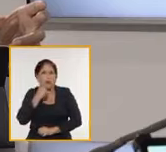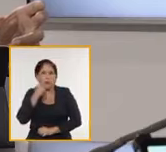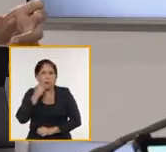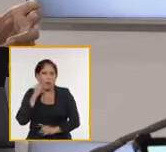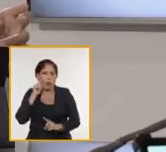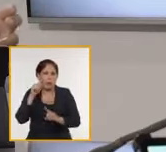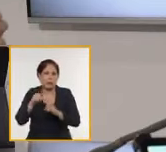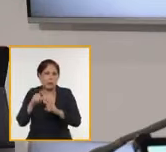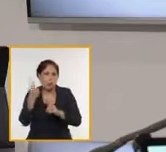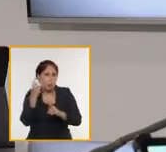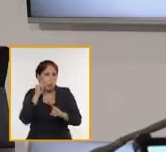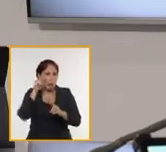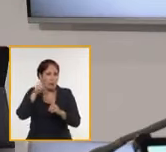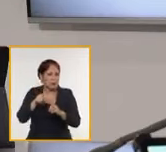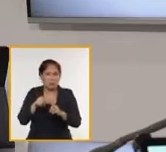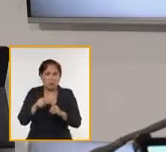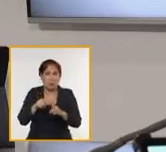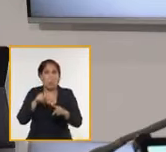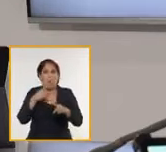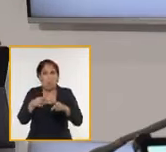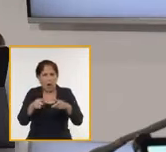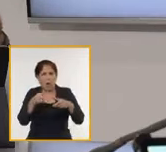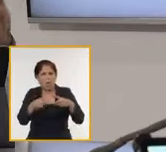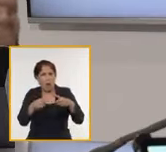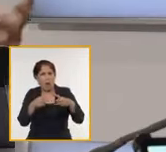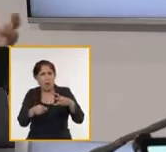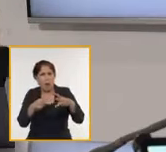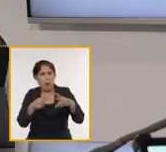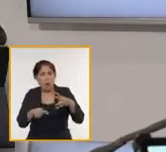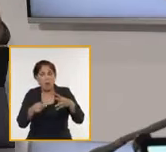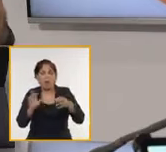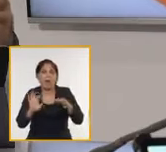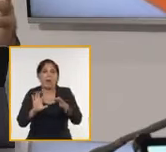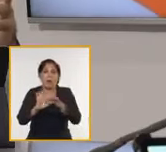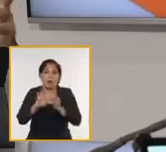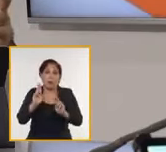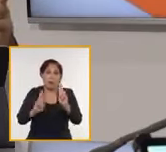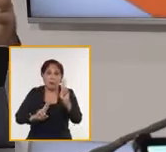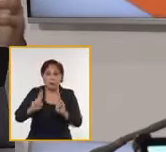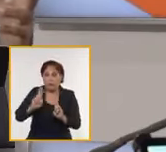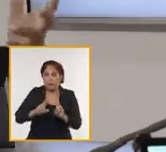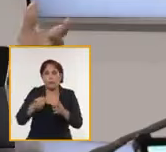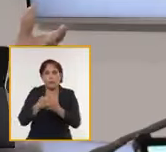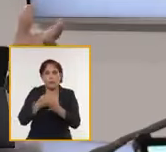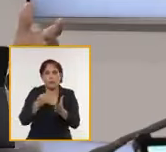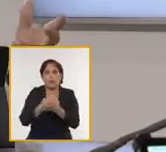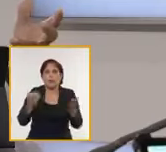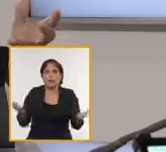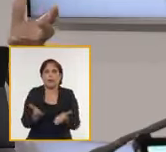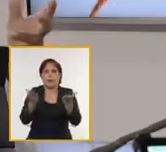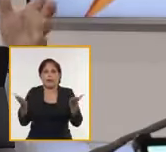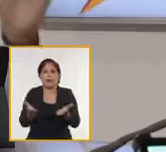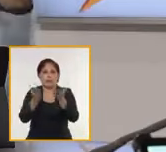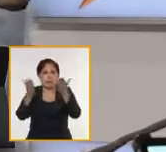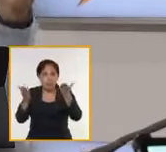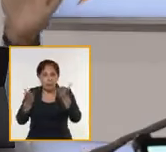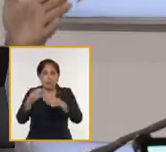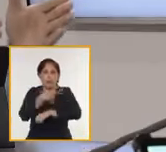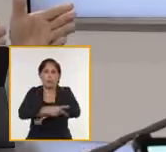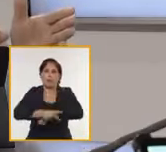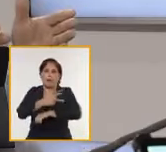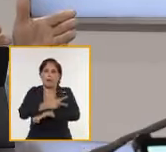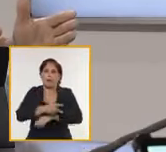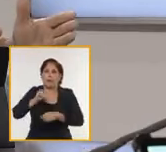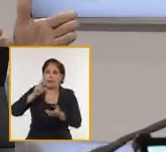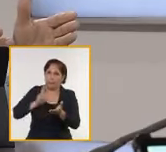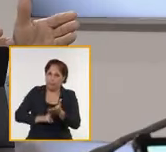objetivo, sino que hay todo un proceso de coordinación, de impulsar el desarrollo de los países. No